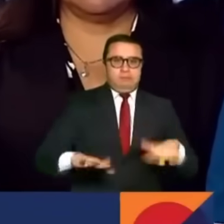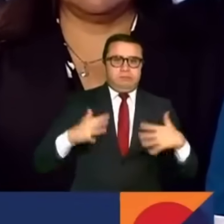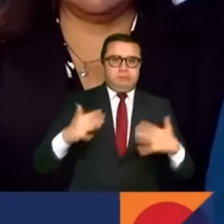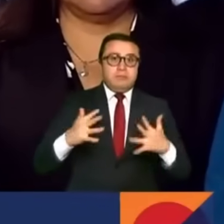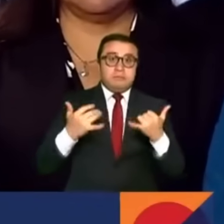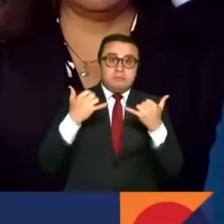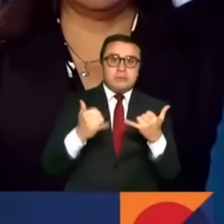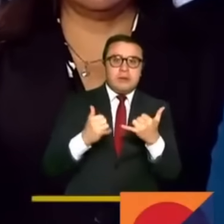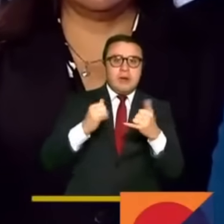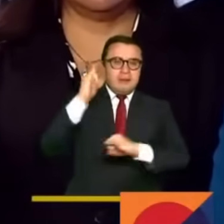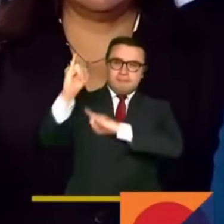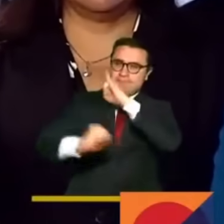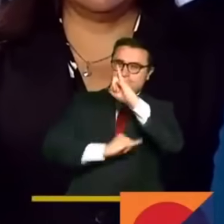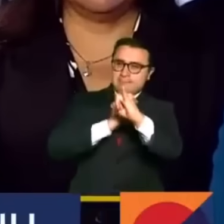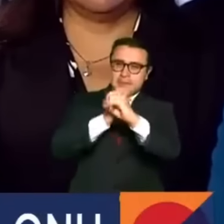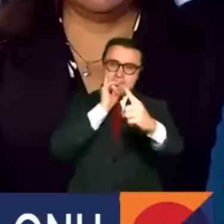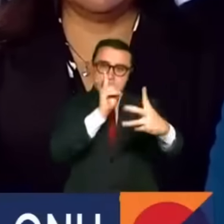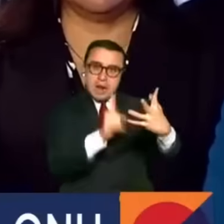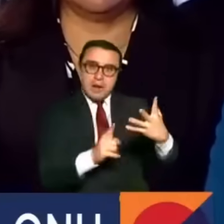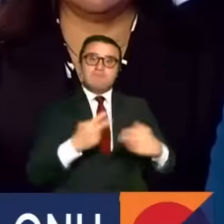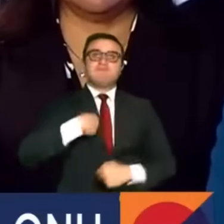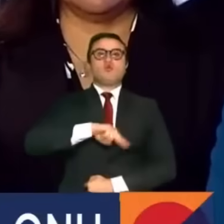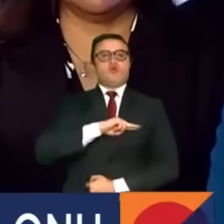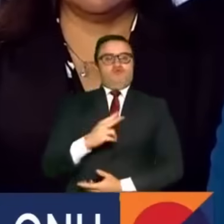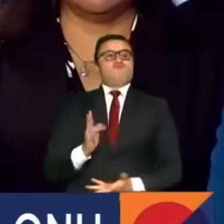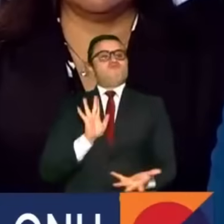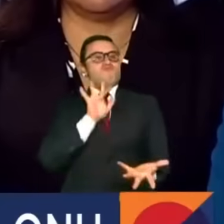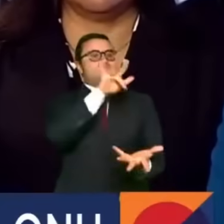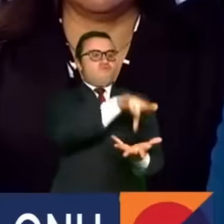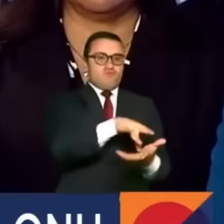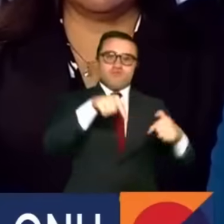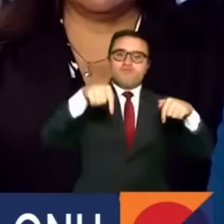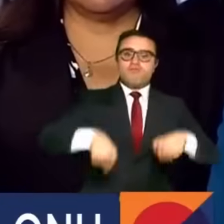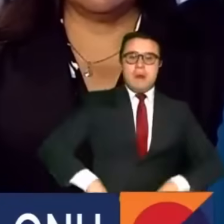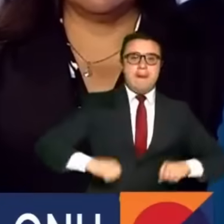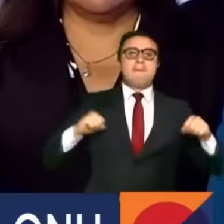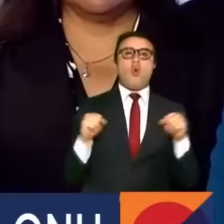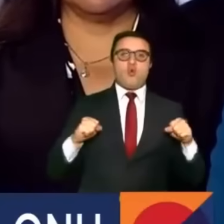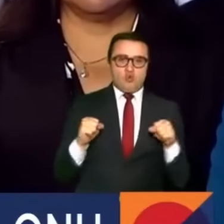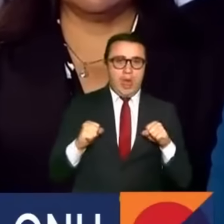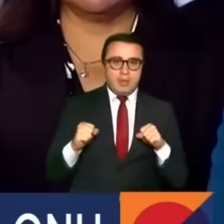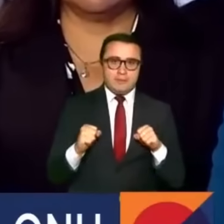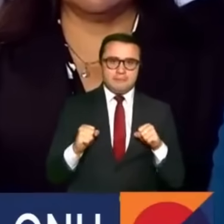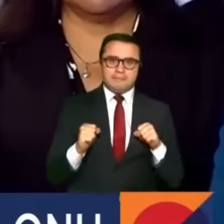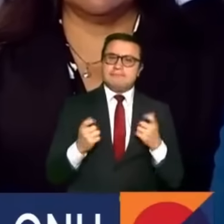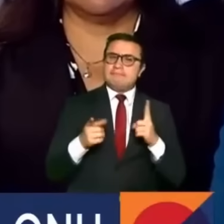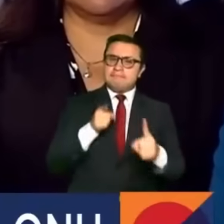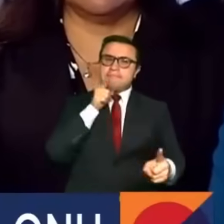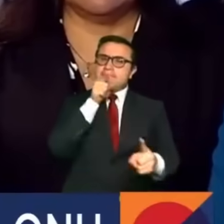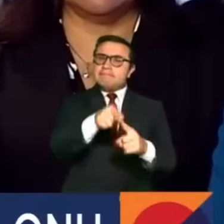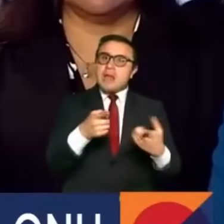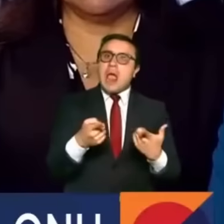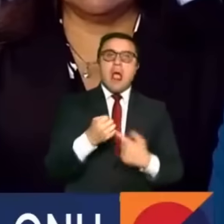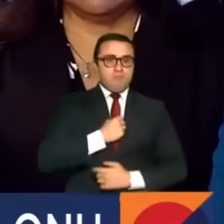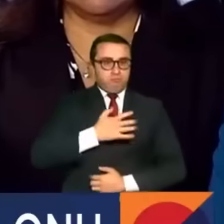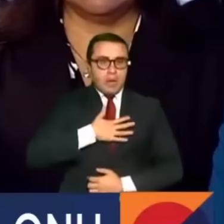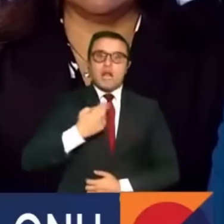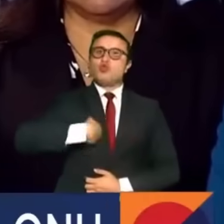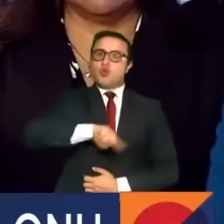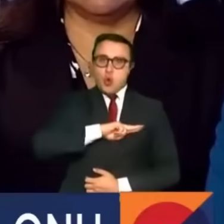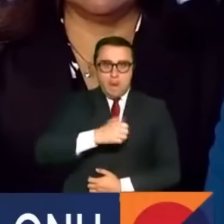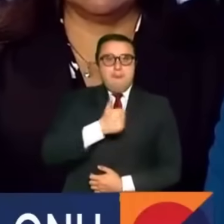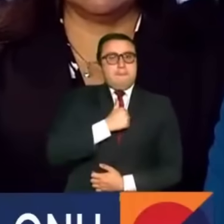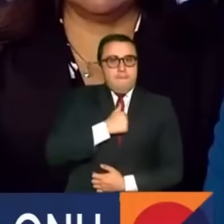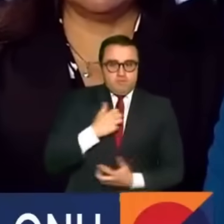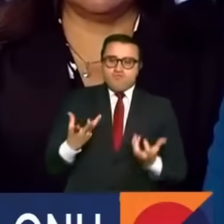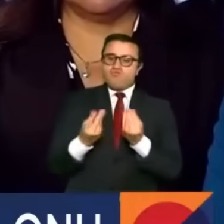estos desafíos internacionales, estamos de regreso en Bogotá. Estamos teniendo dos oportunidades para visita en campo, para ver nosotros mismos en